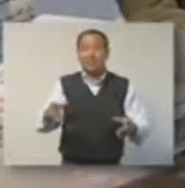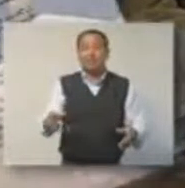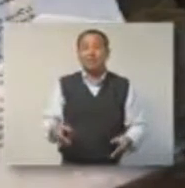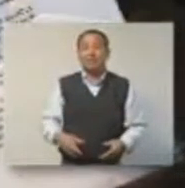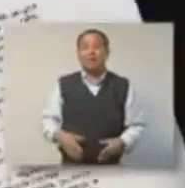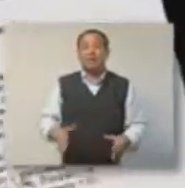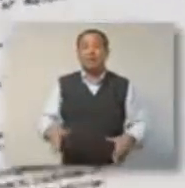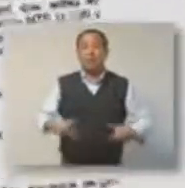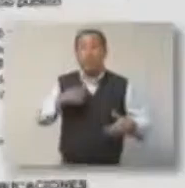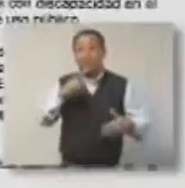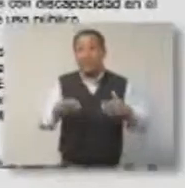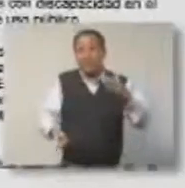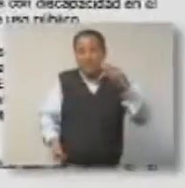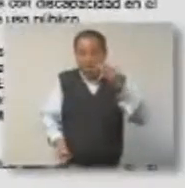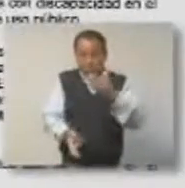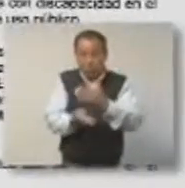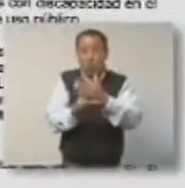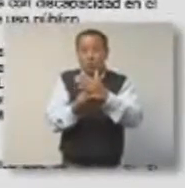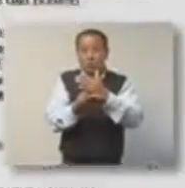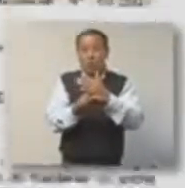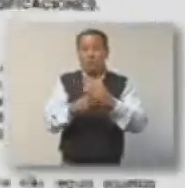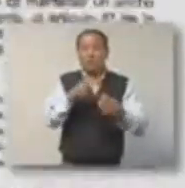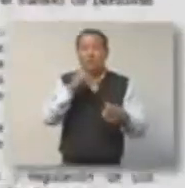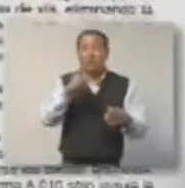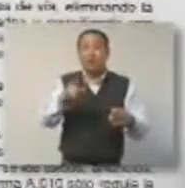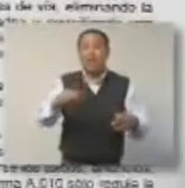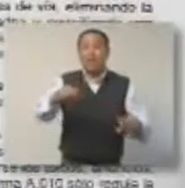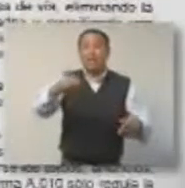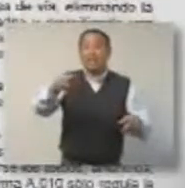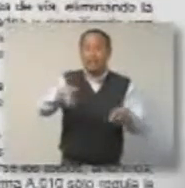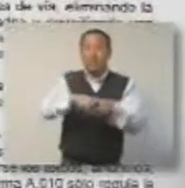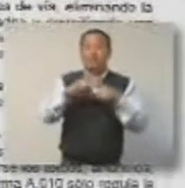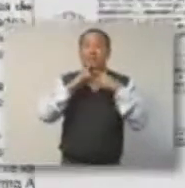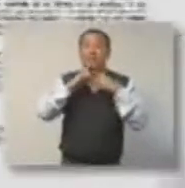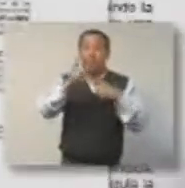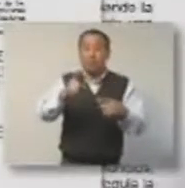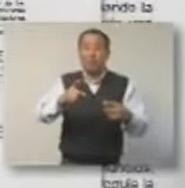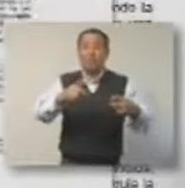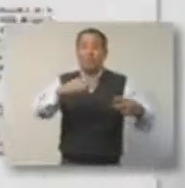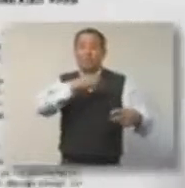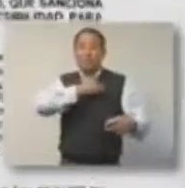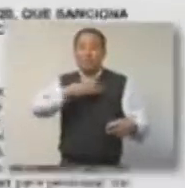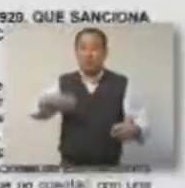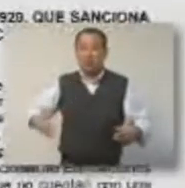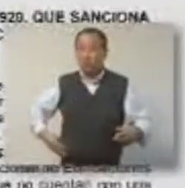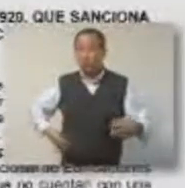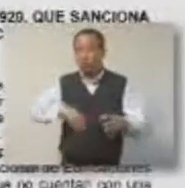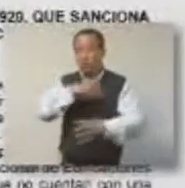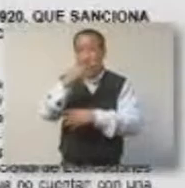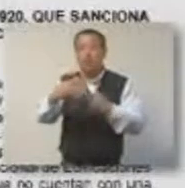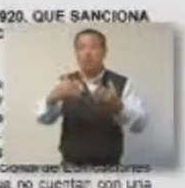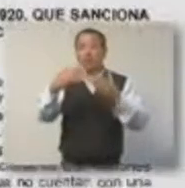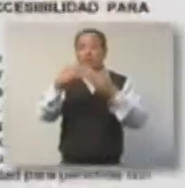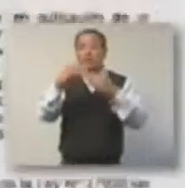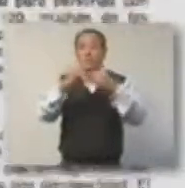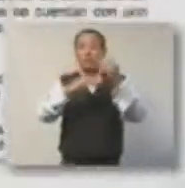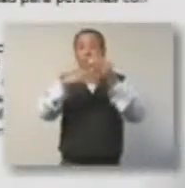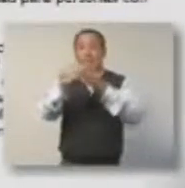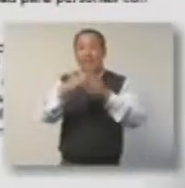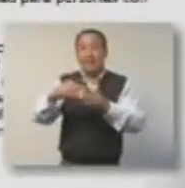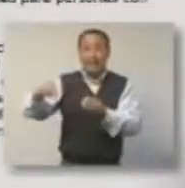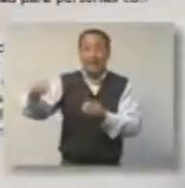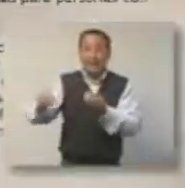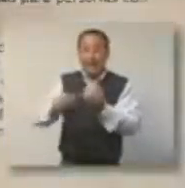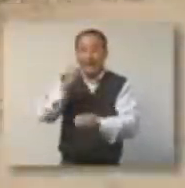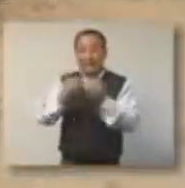seguridad. En ese sentido, recomienda modificar este reglamento para que así no existan barreras físicas para